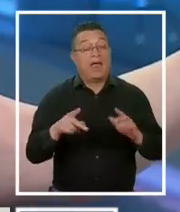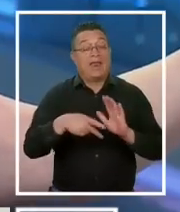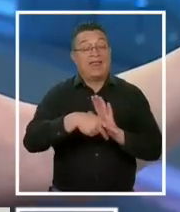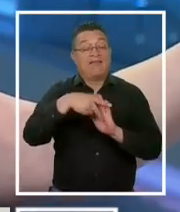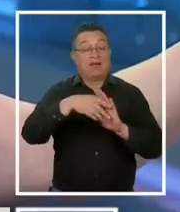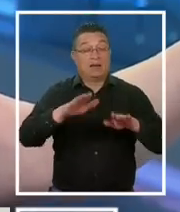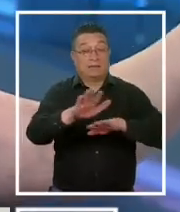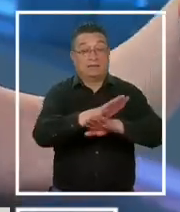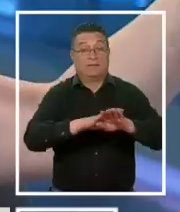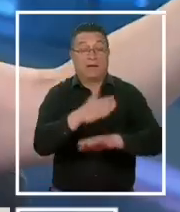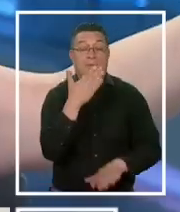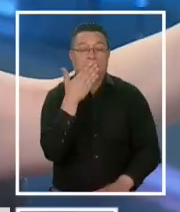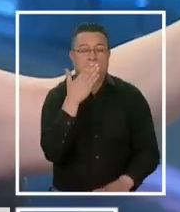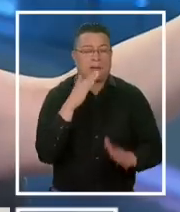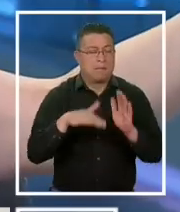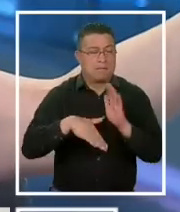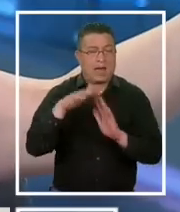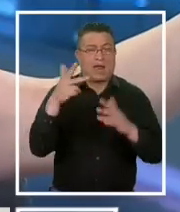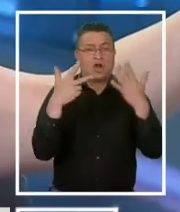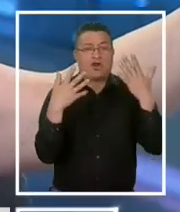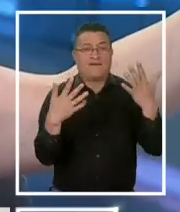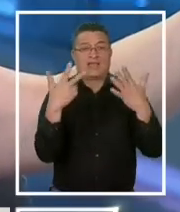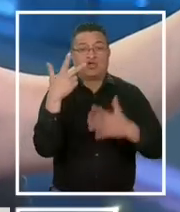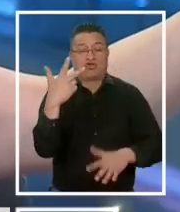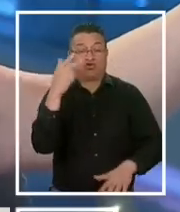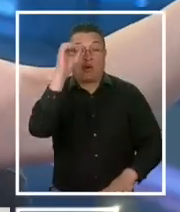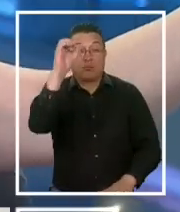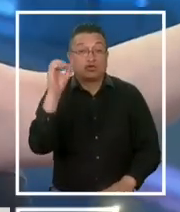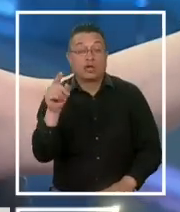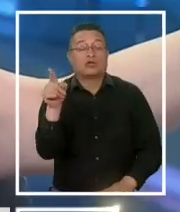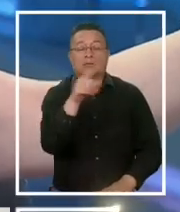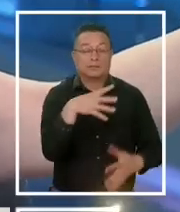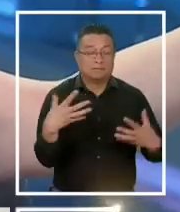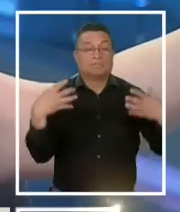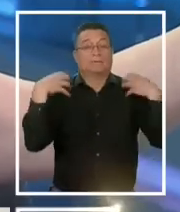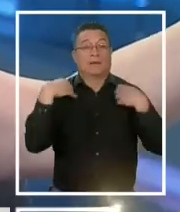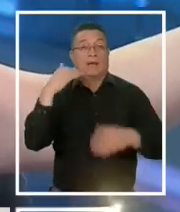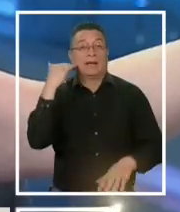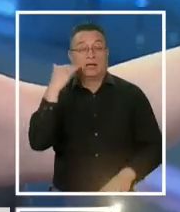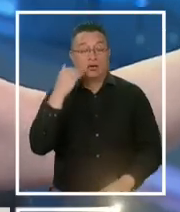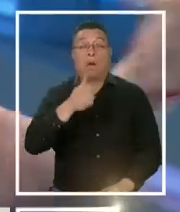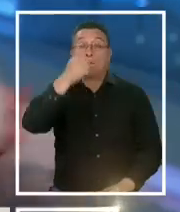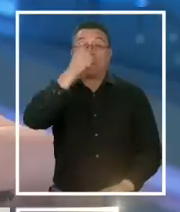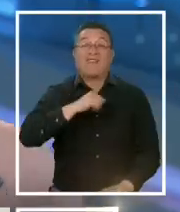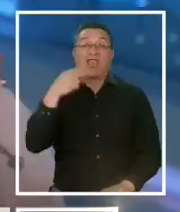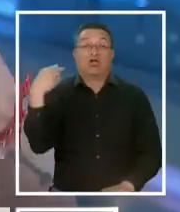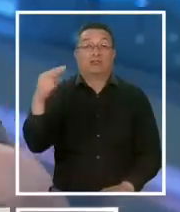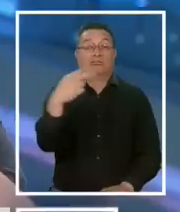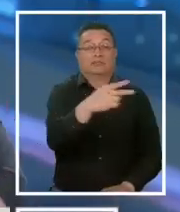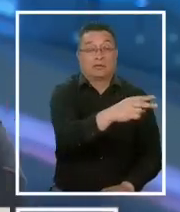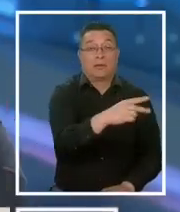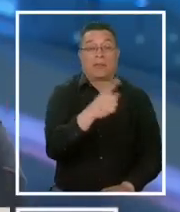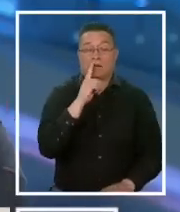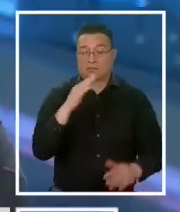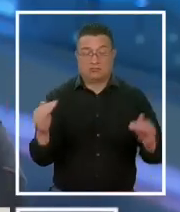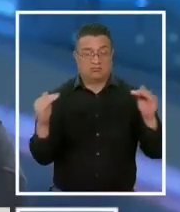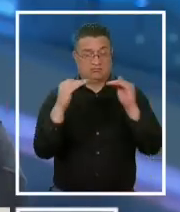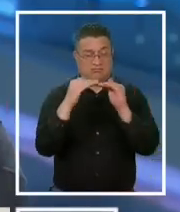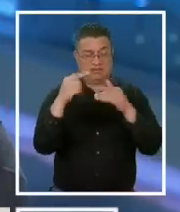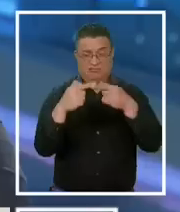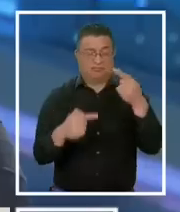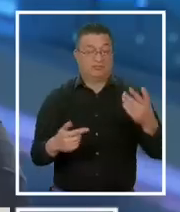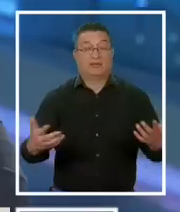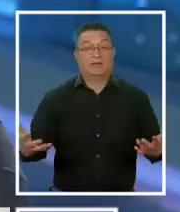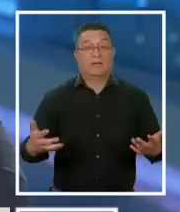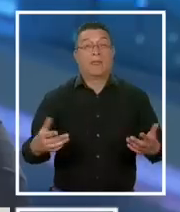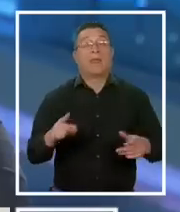sistema de protección especializada más del 98% de quienes están a cargo de los niños son privados entonces No resultaría coherente desde ese